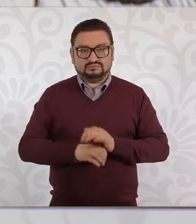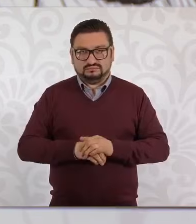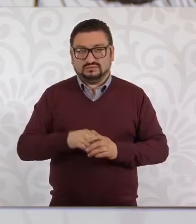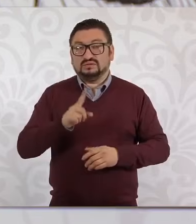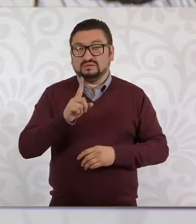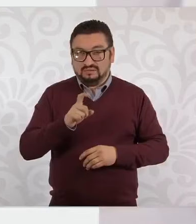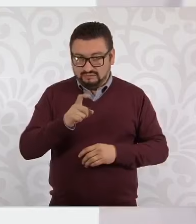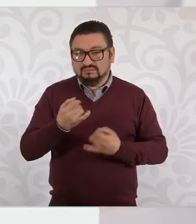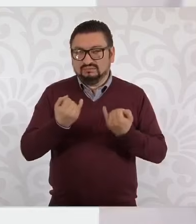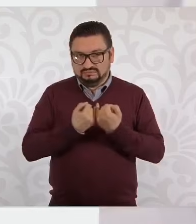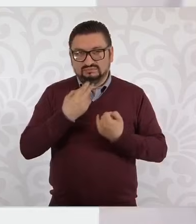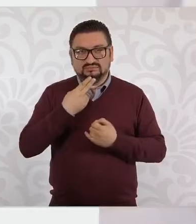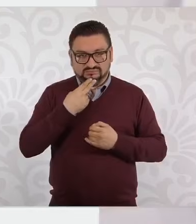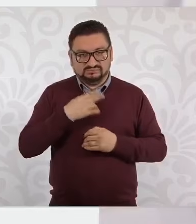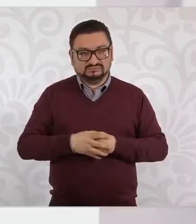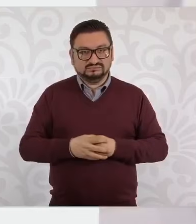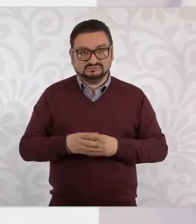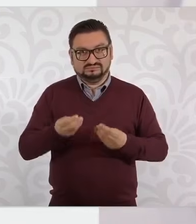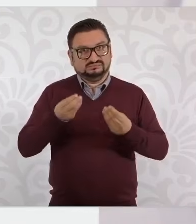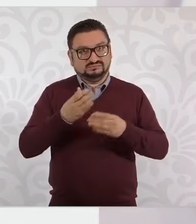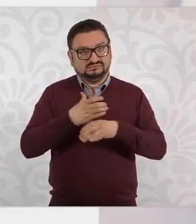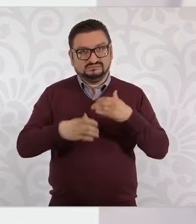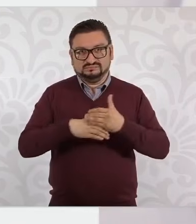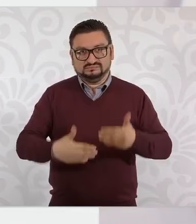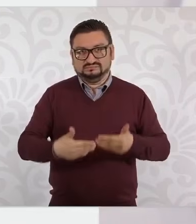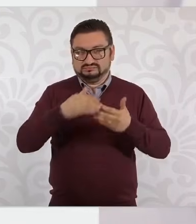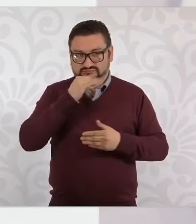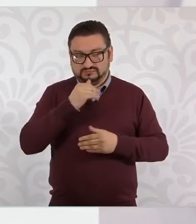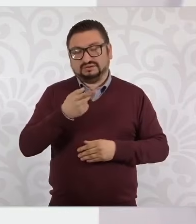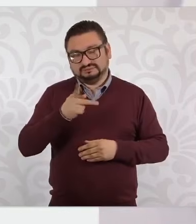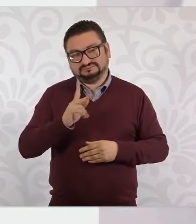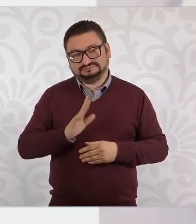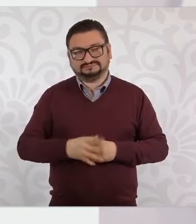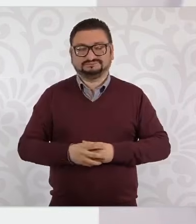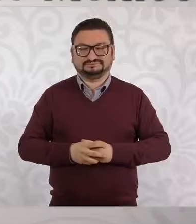también, aunque ya tampoco se pueden hacer tantas presas en el país.